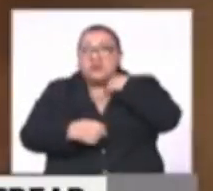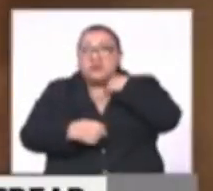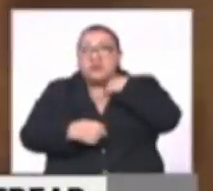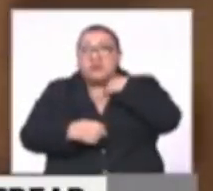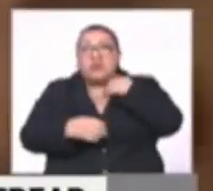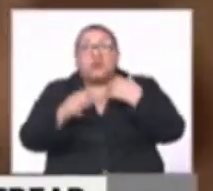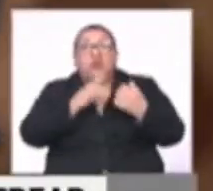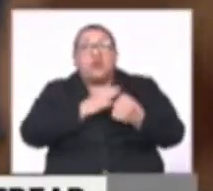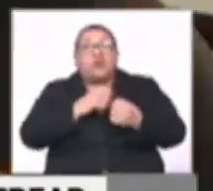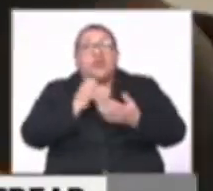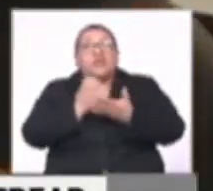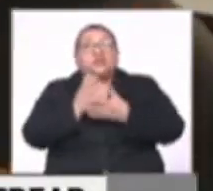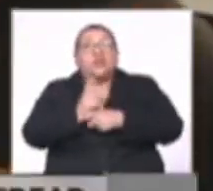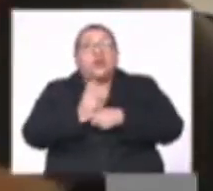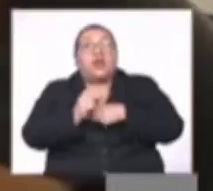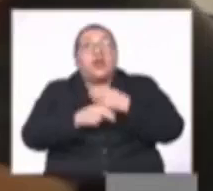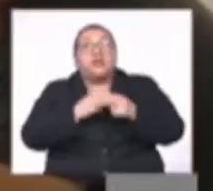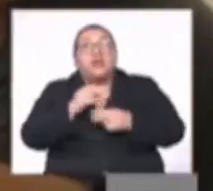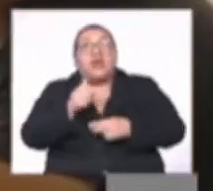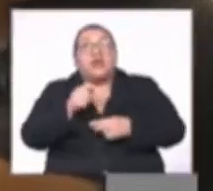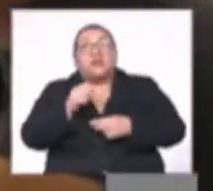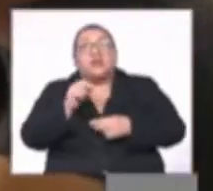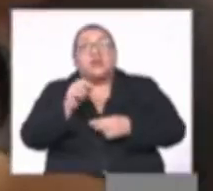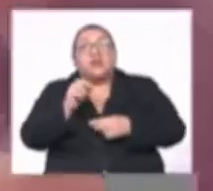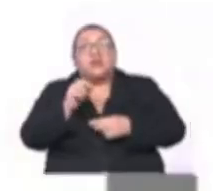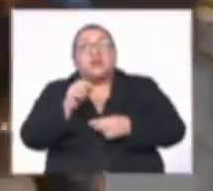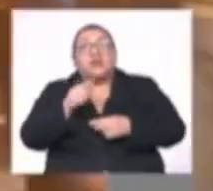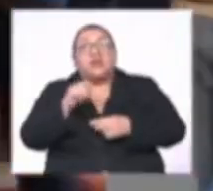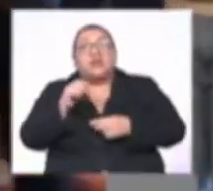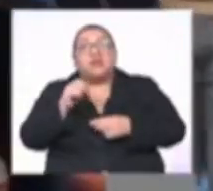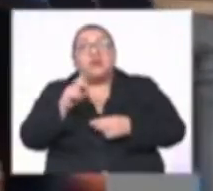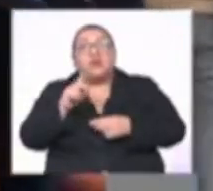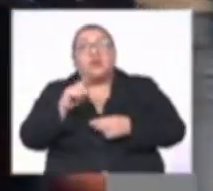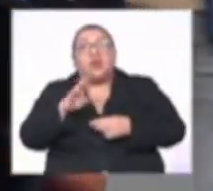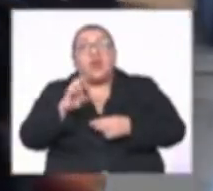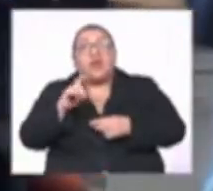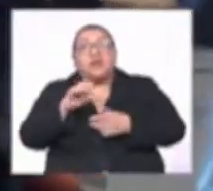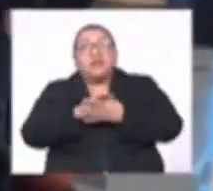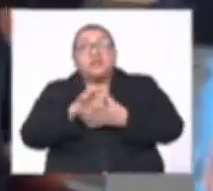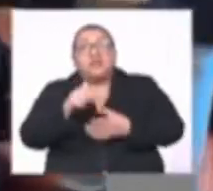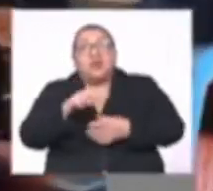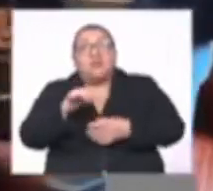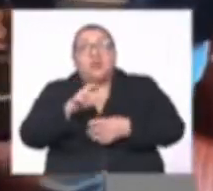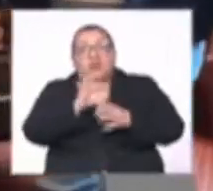a la Escuela Nacional Superior de Arte Dramático Guillermo Ugarte Chamorro.